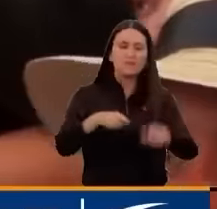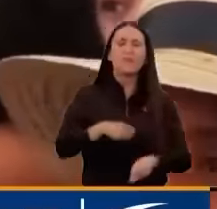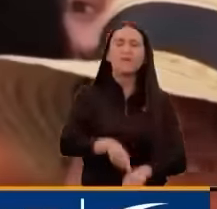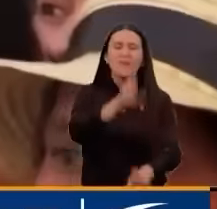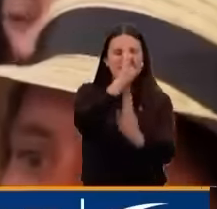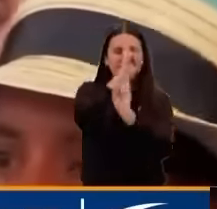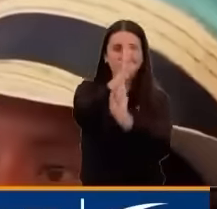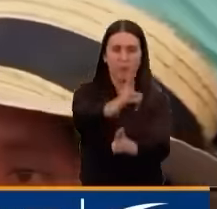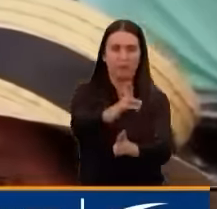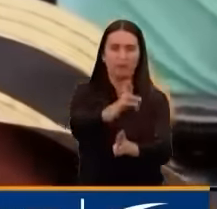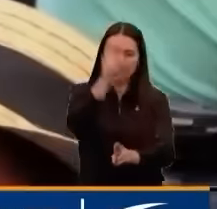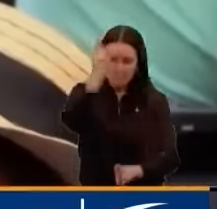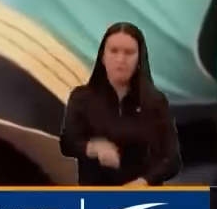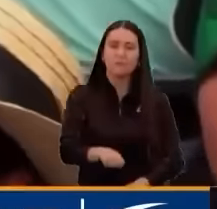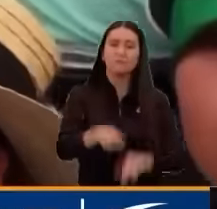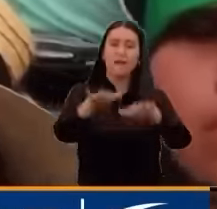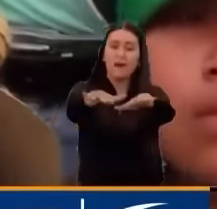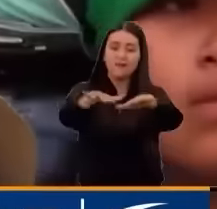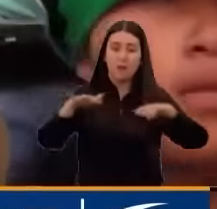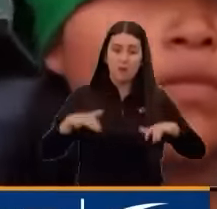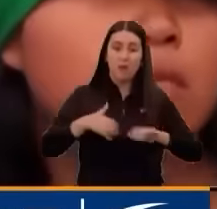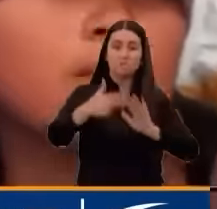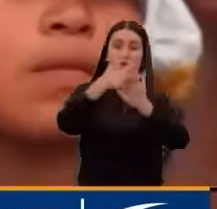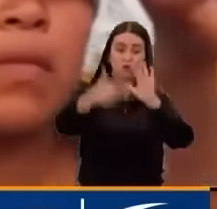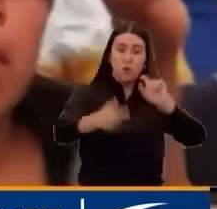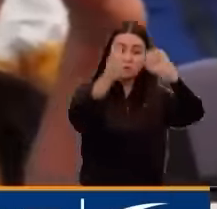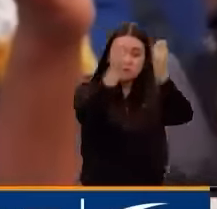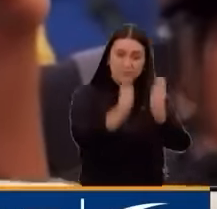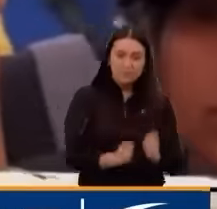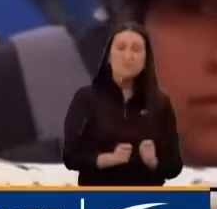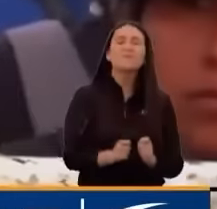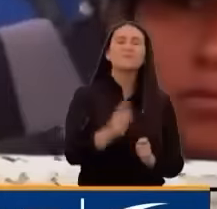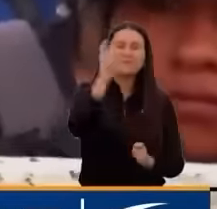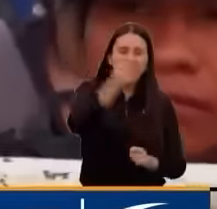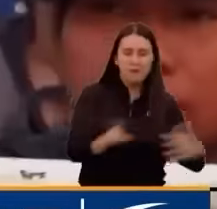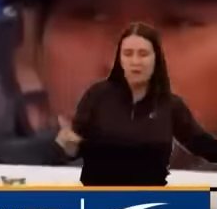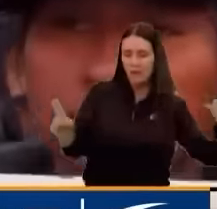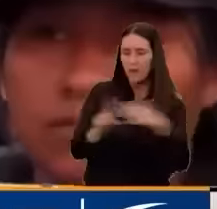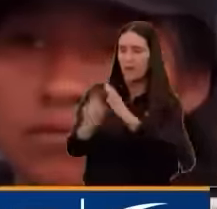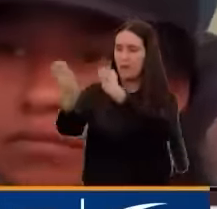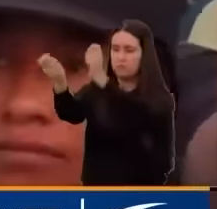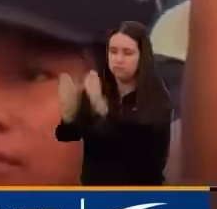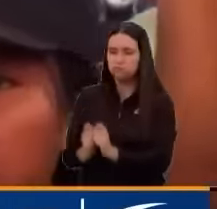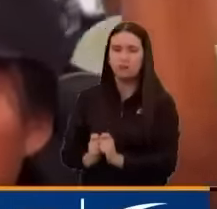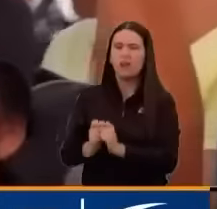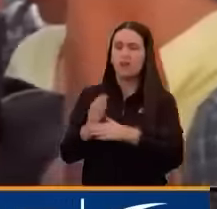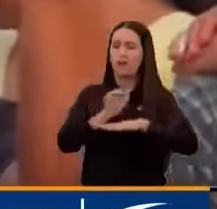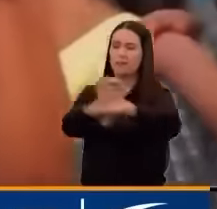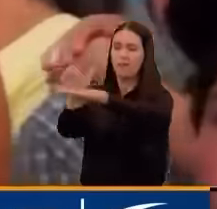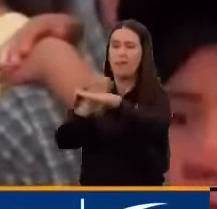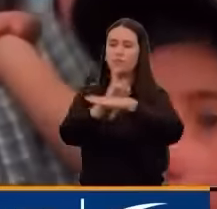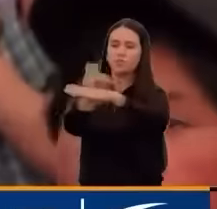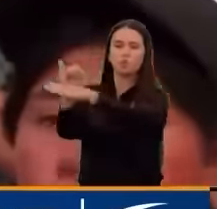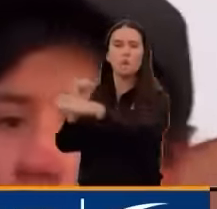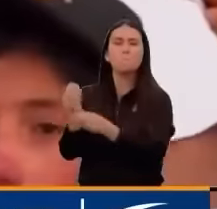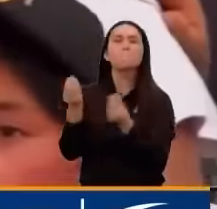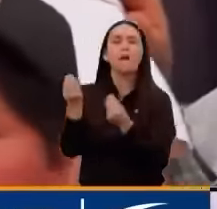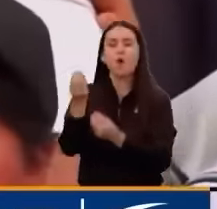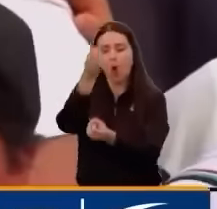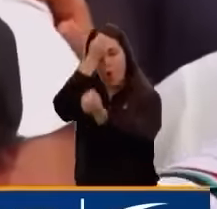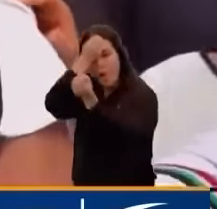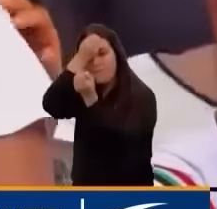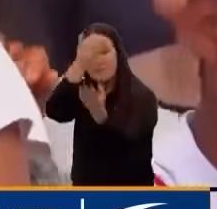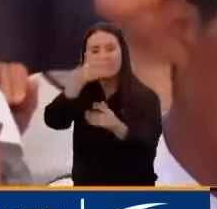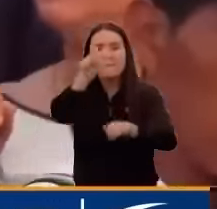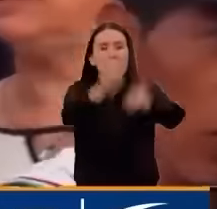la Asamblea Nacional Constituyente debe transformar las instituciones para que le obedezcan al